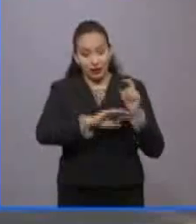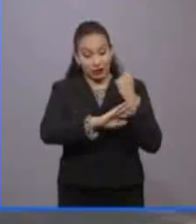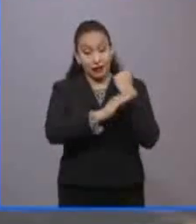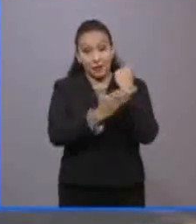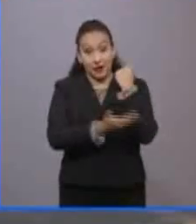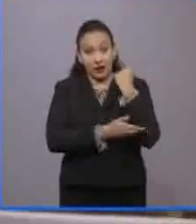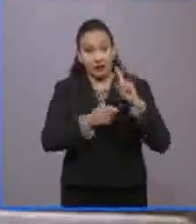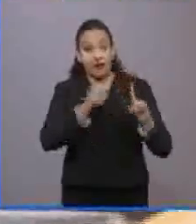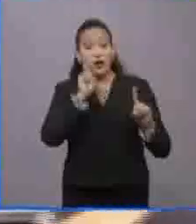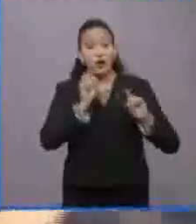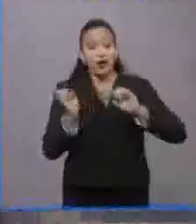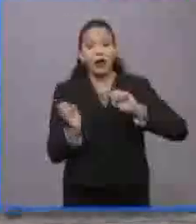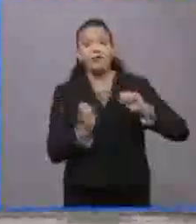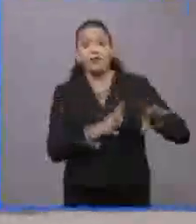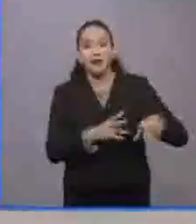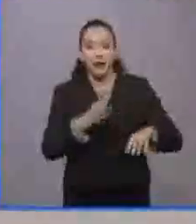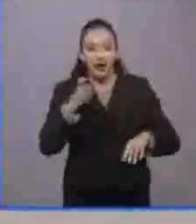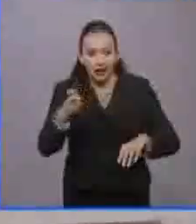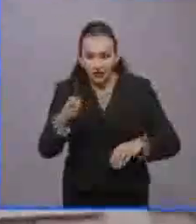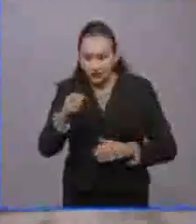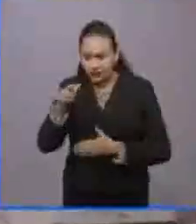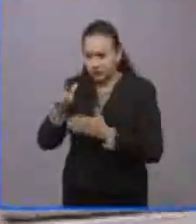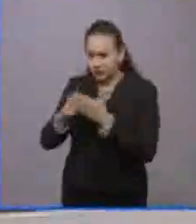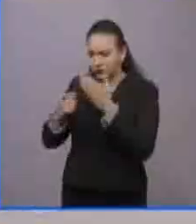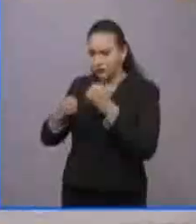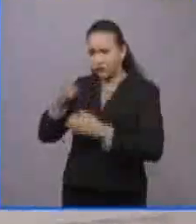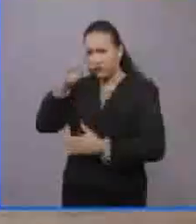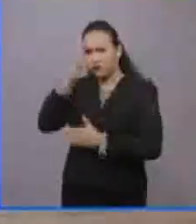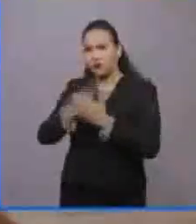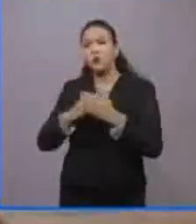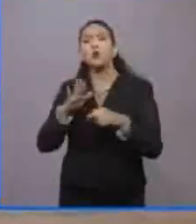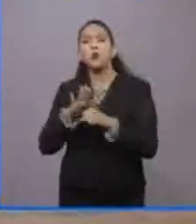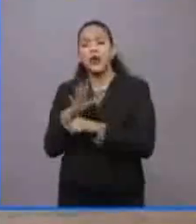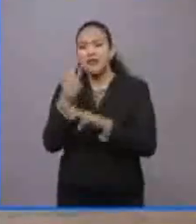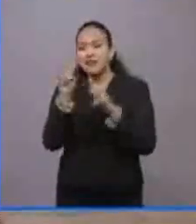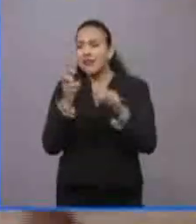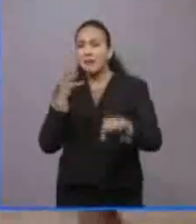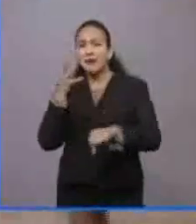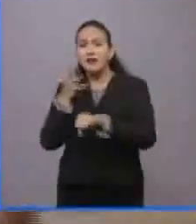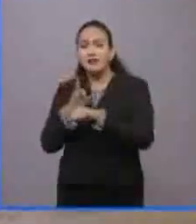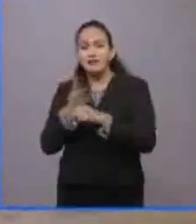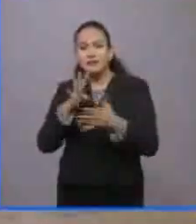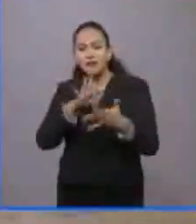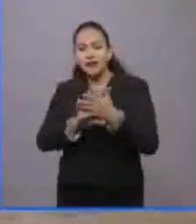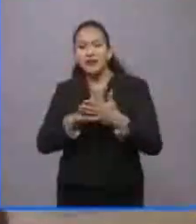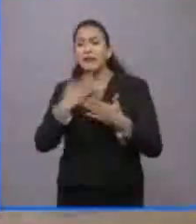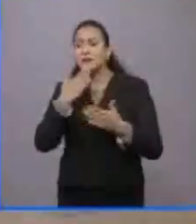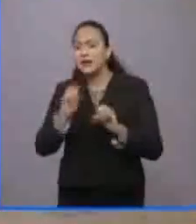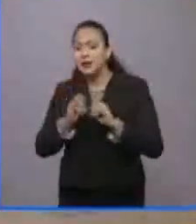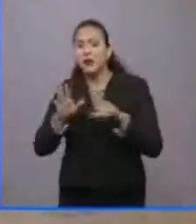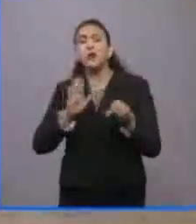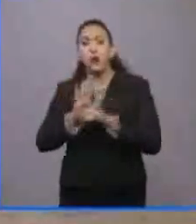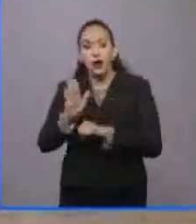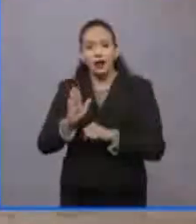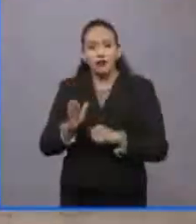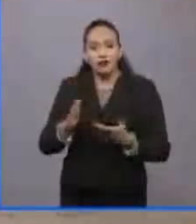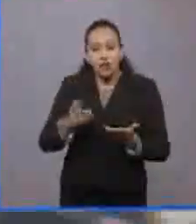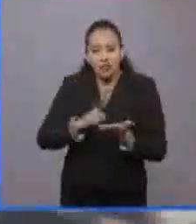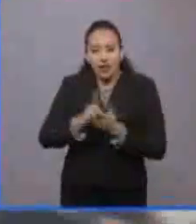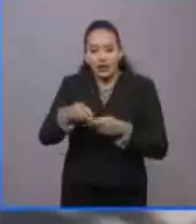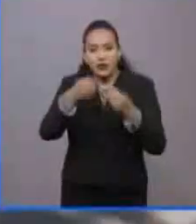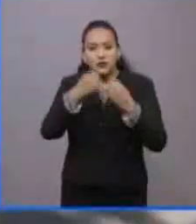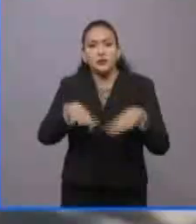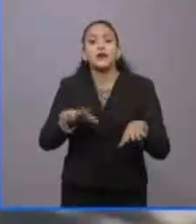que violaba el principio de taxatividad al no establecer un tipo penal claro y preciso, pues no refería qué derechos se